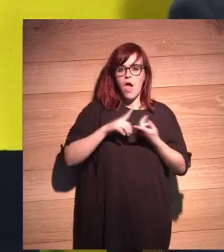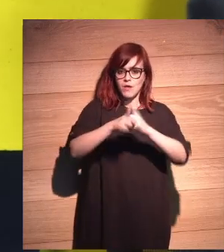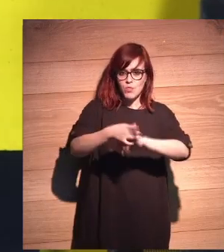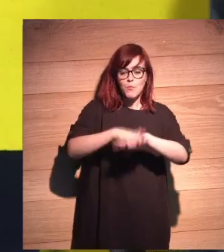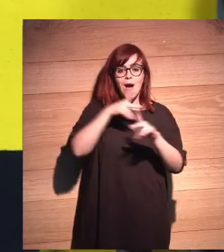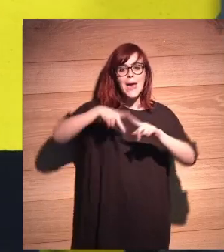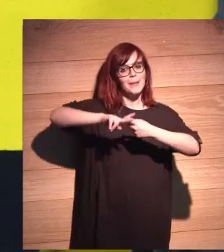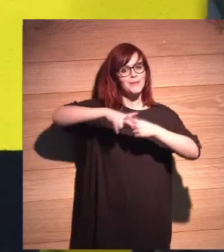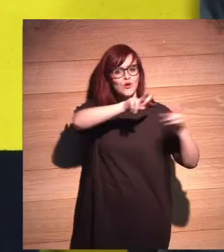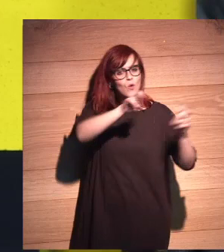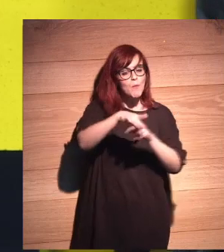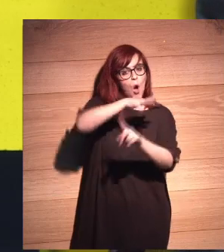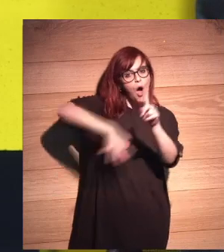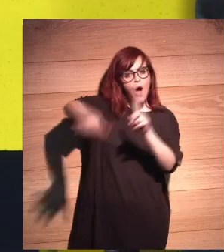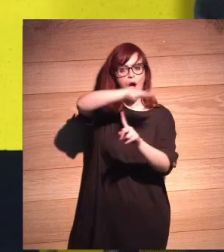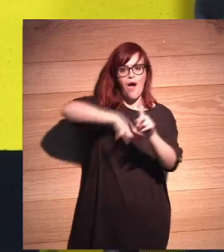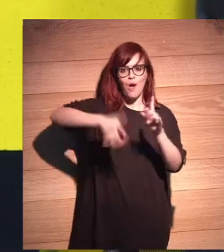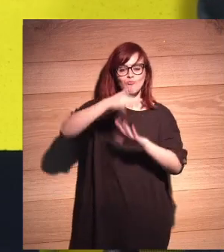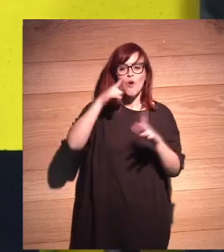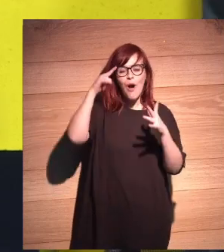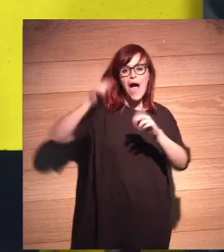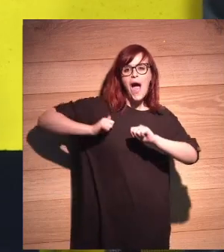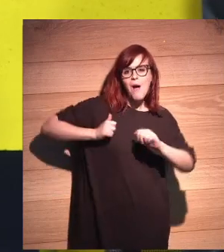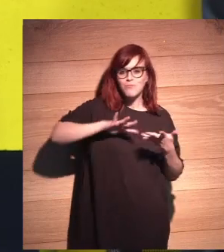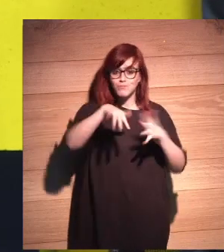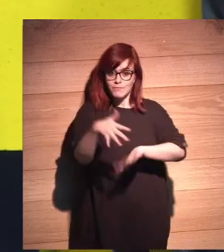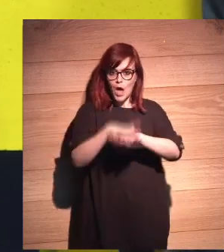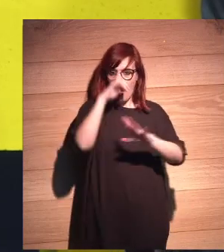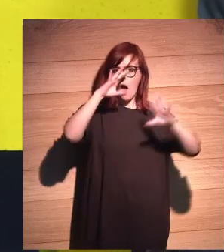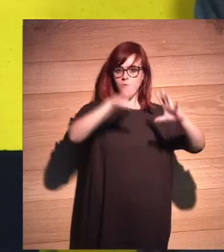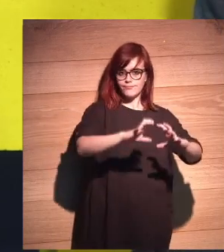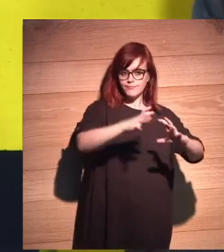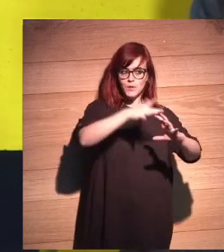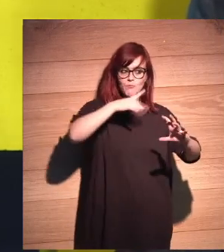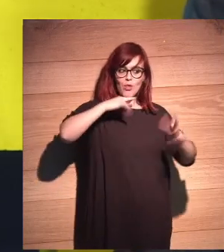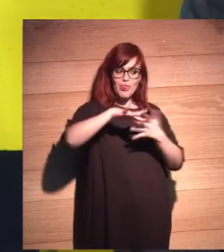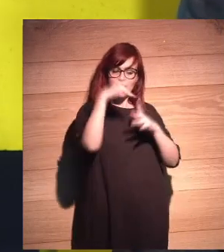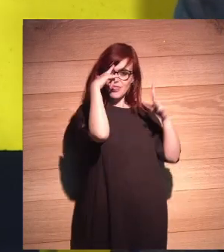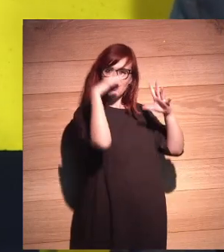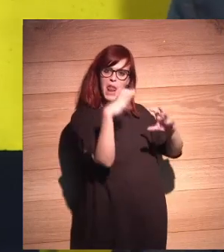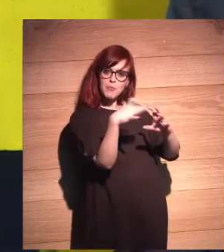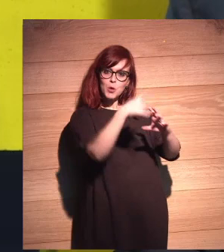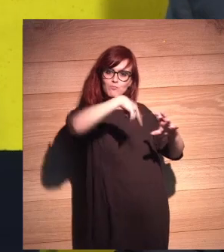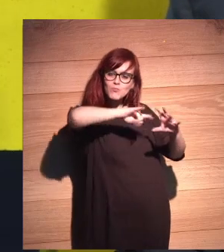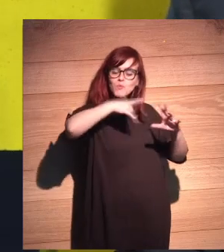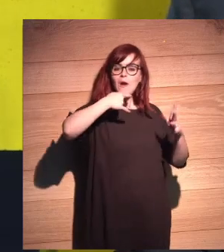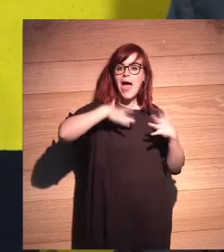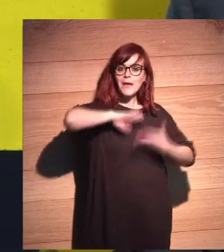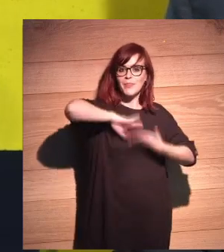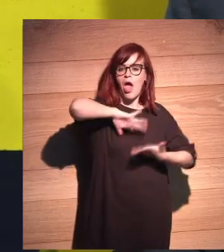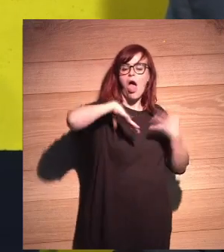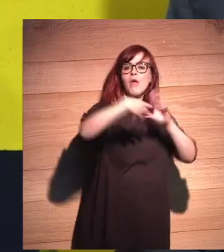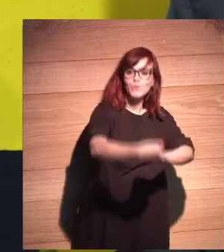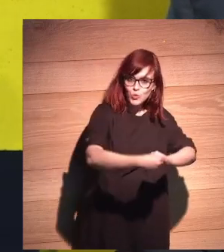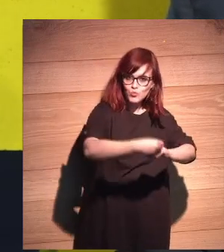tenemos nuevas herramientas periféricas. Seguimos aplicándolas para el mismo órgano. Ese cerebro que tiene una capacidad maravillosa de adaptación, de